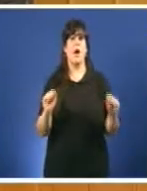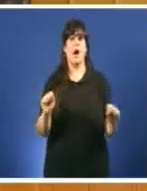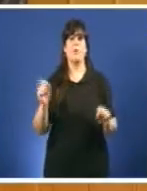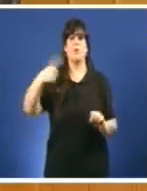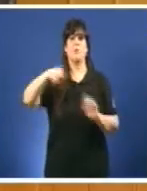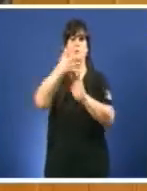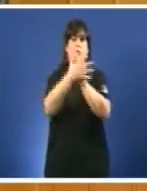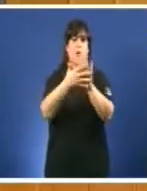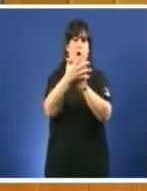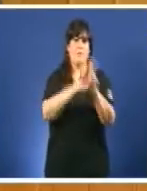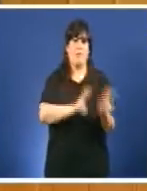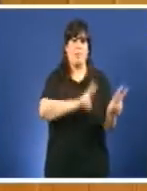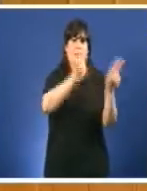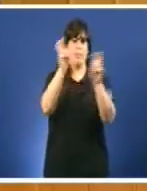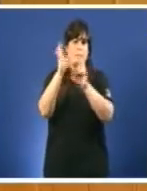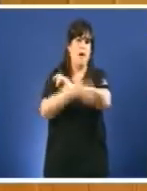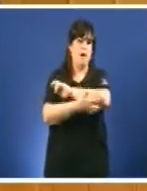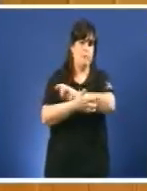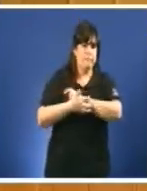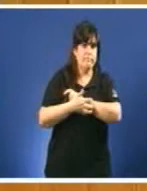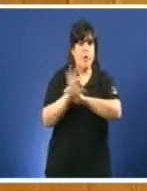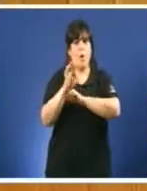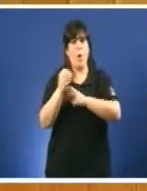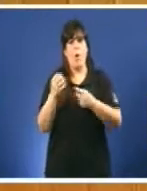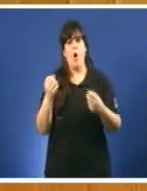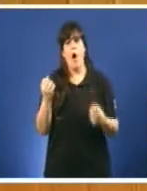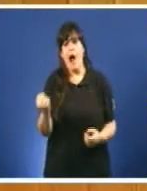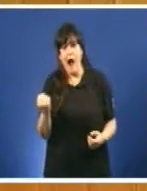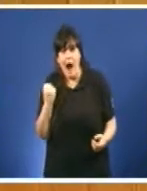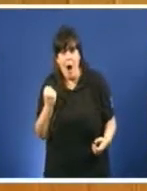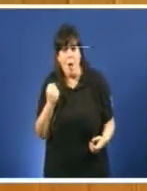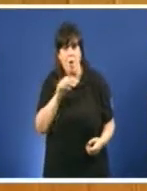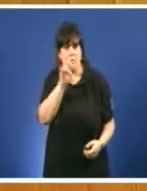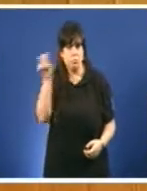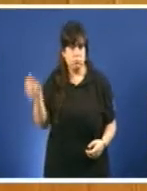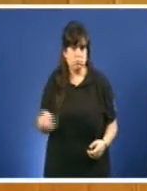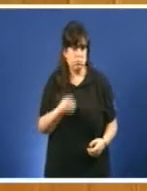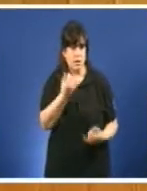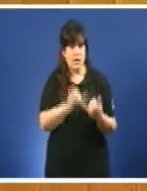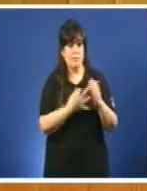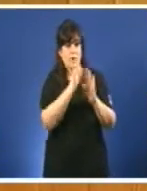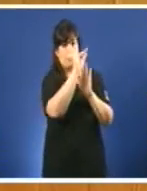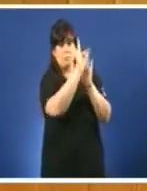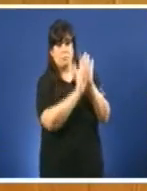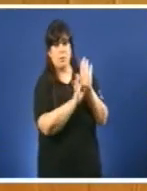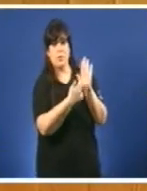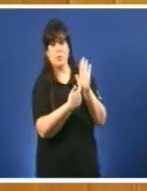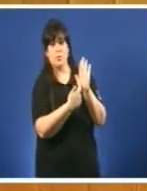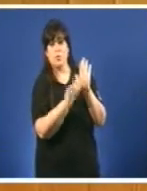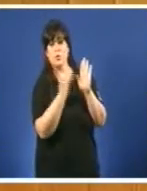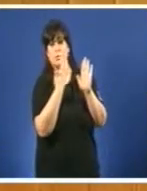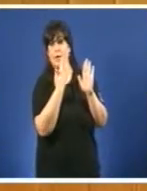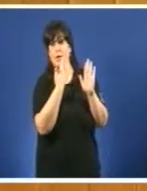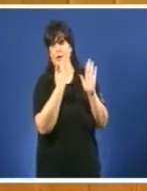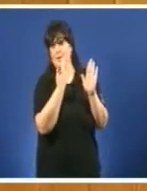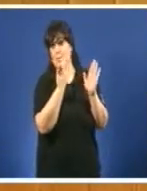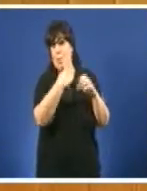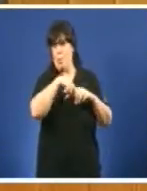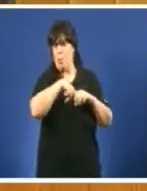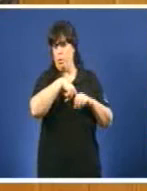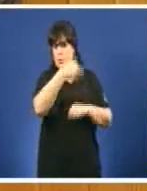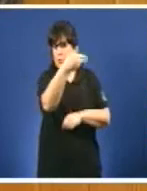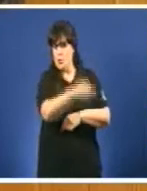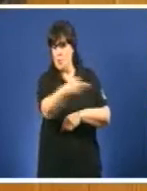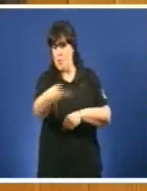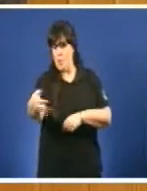de austeridade, nestes orzamentos os gastos en altos cargos e